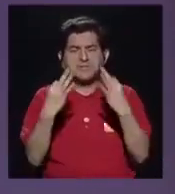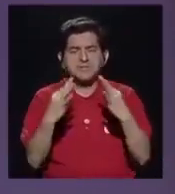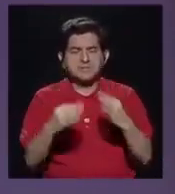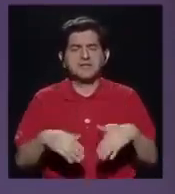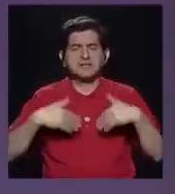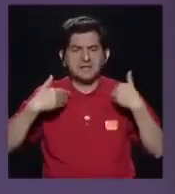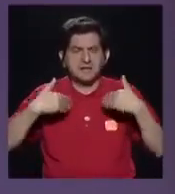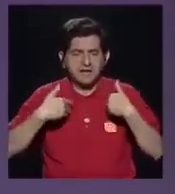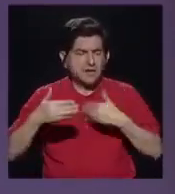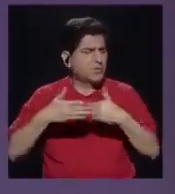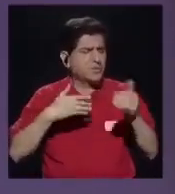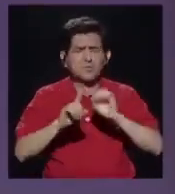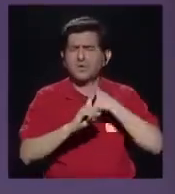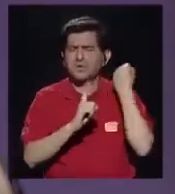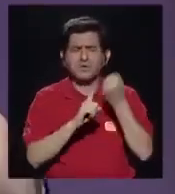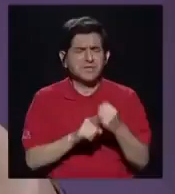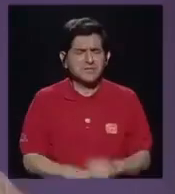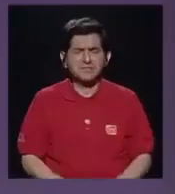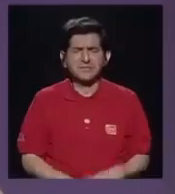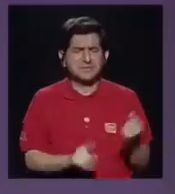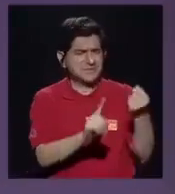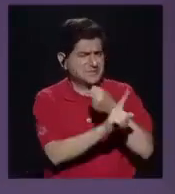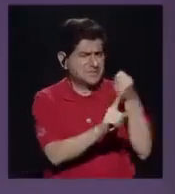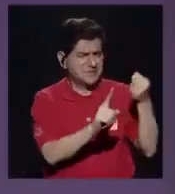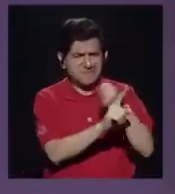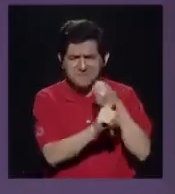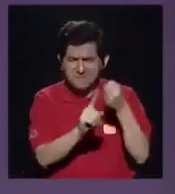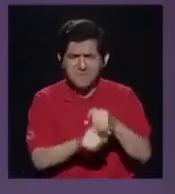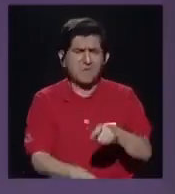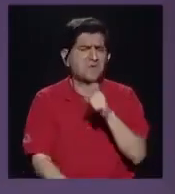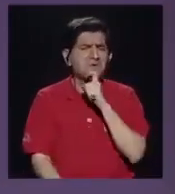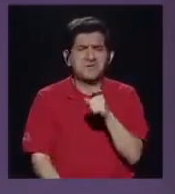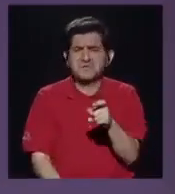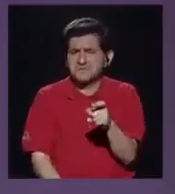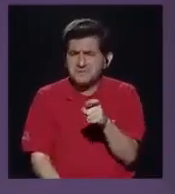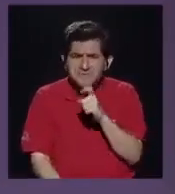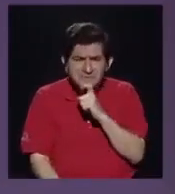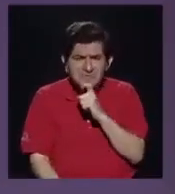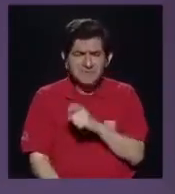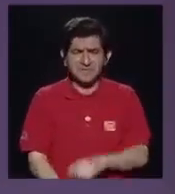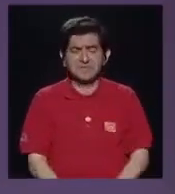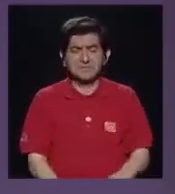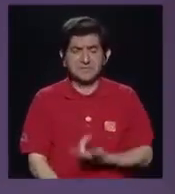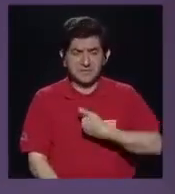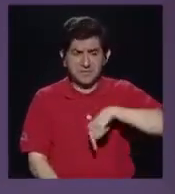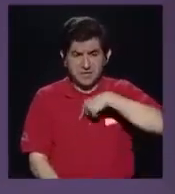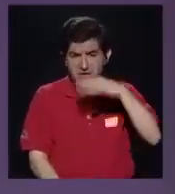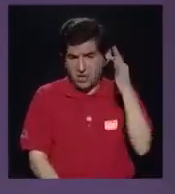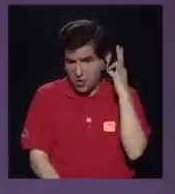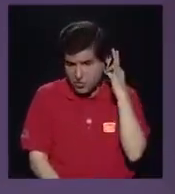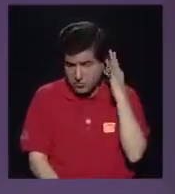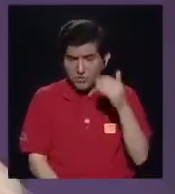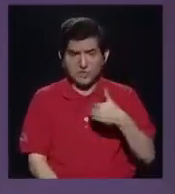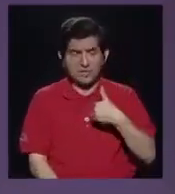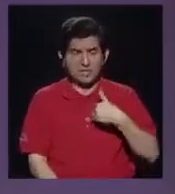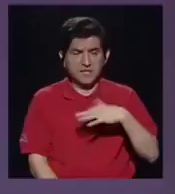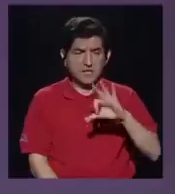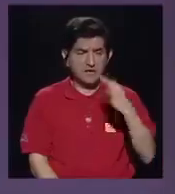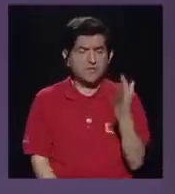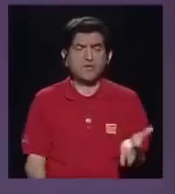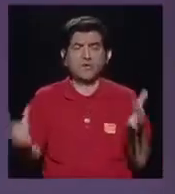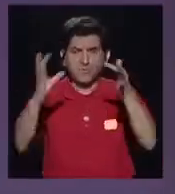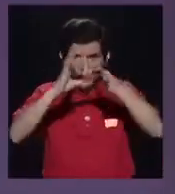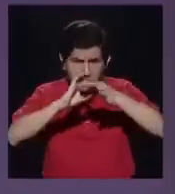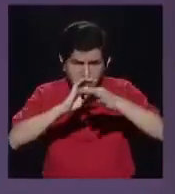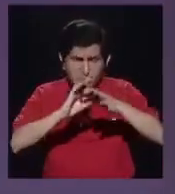situaciones más hostiles en las situaciones más difíciles nosotras las mujeres tenemos formas de vinculación